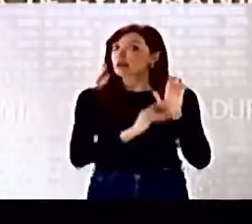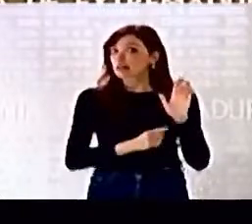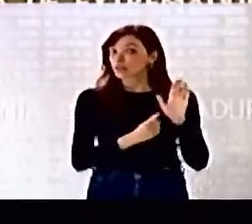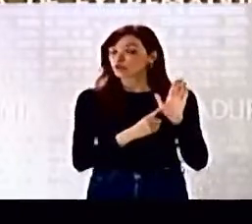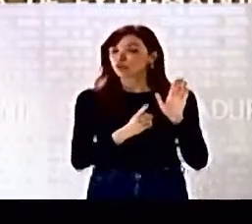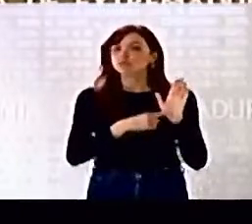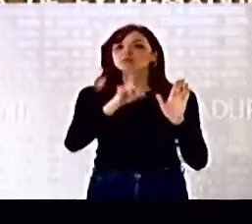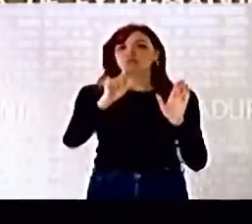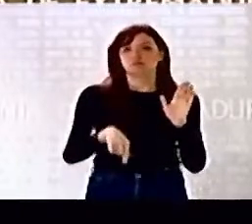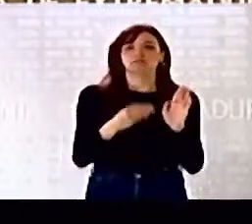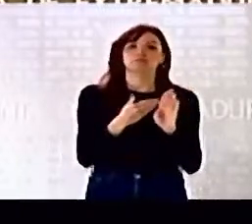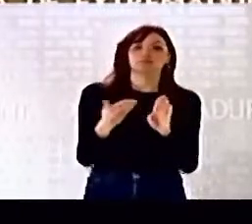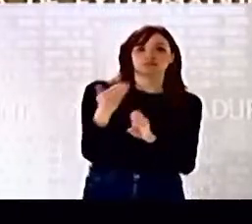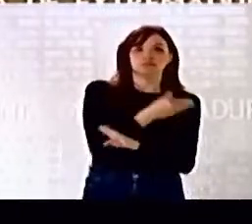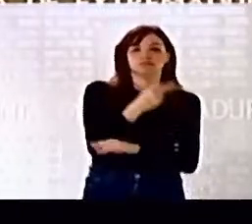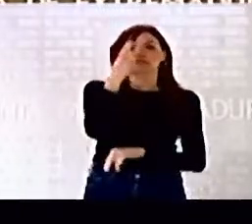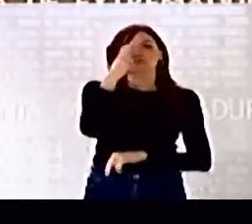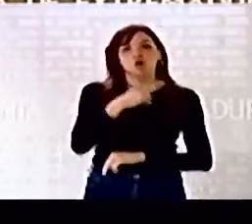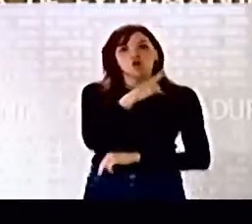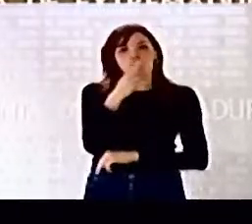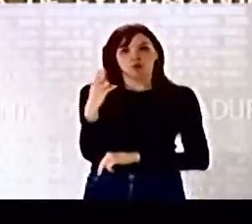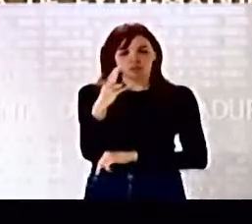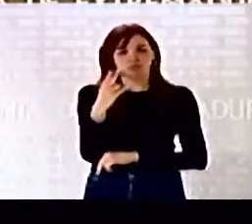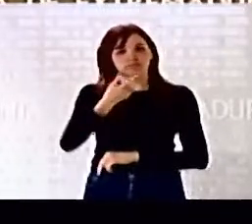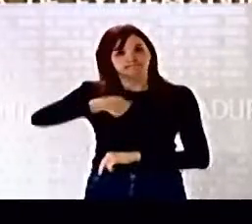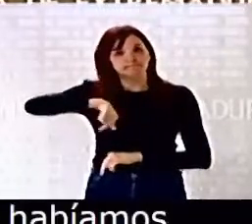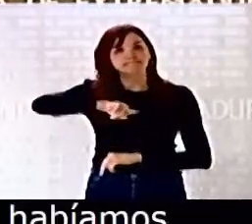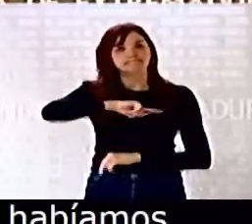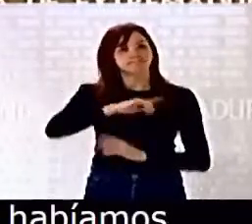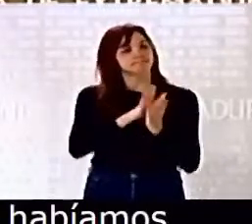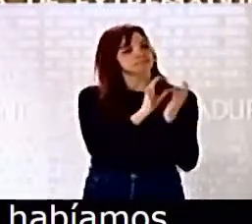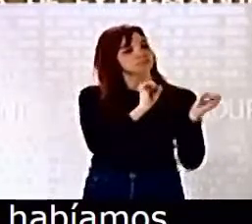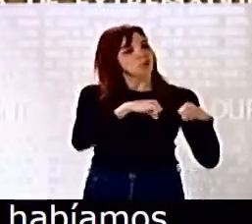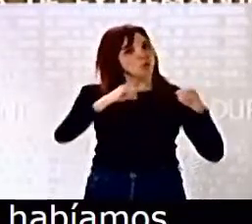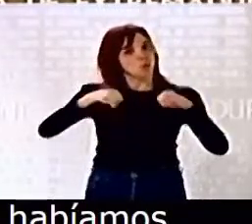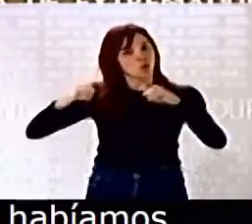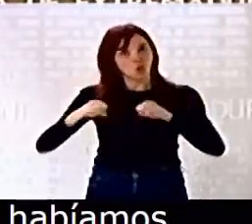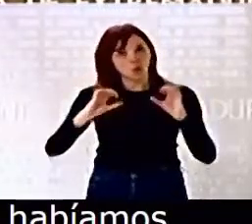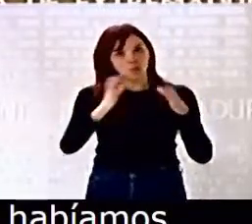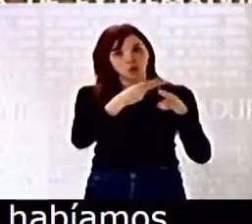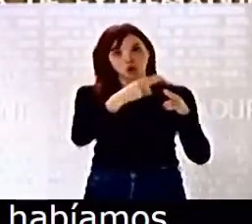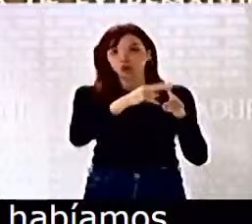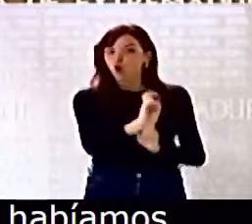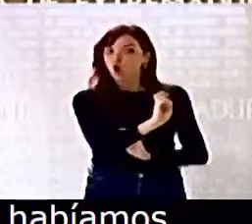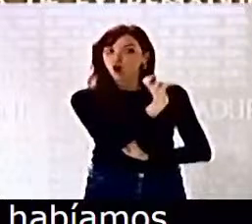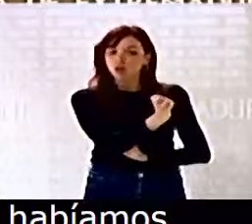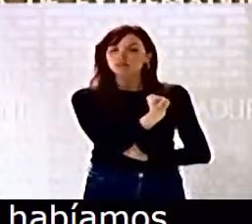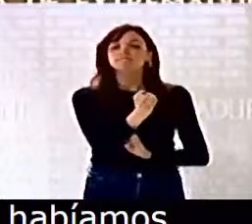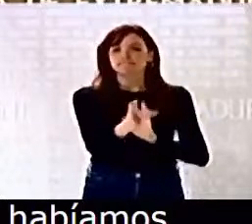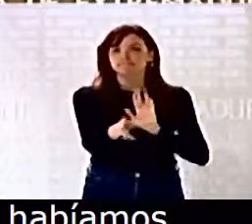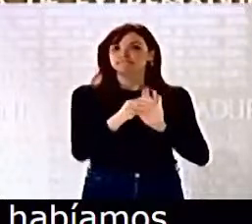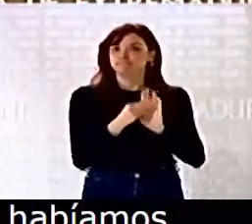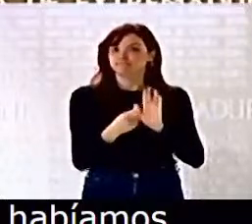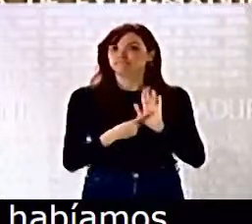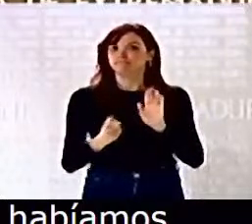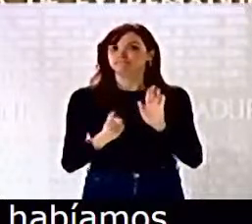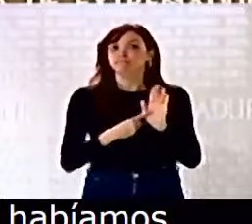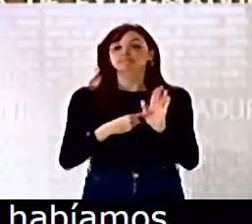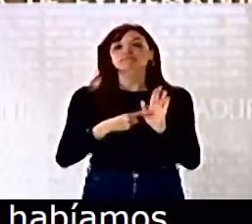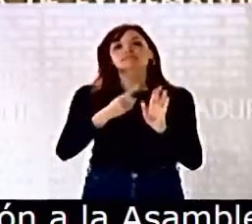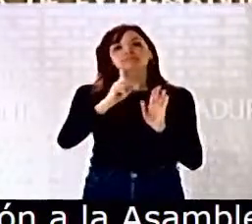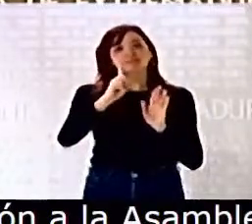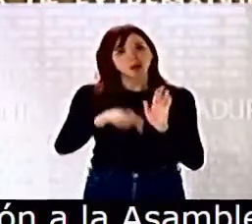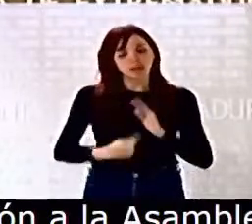que habíamos establecido con los grupos parlamentarios, la información a la Asamblea de